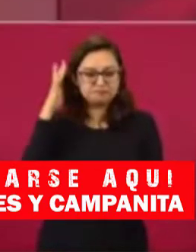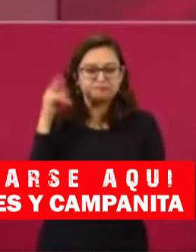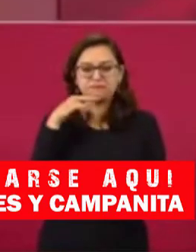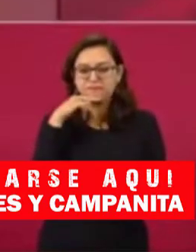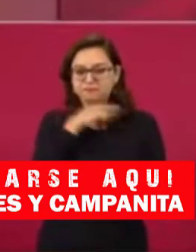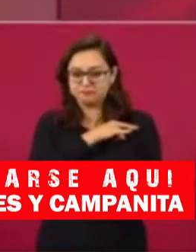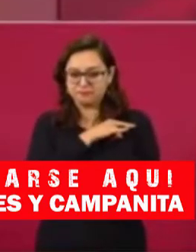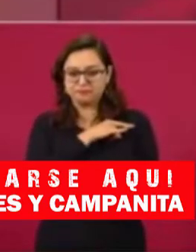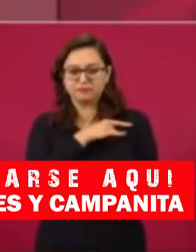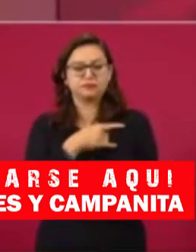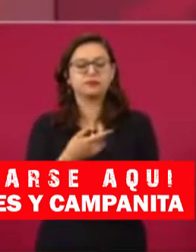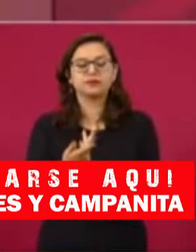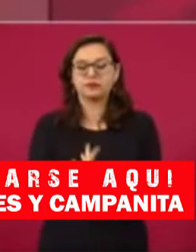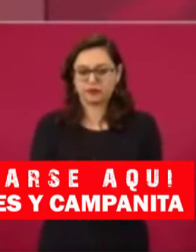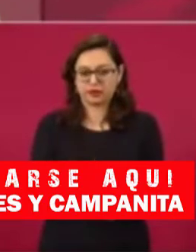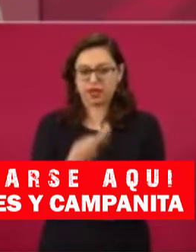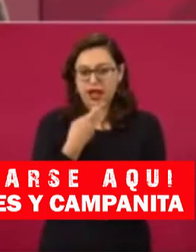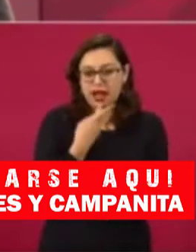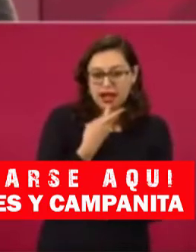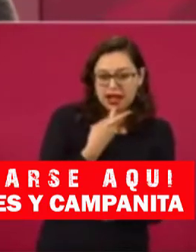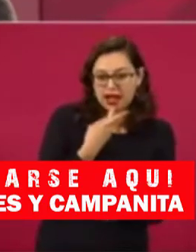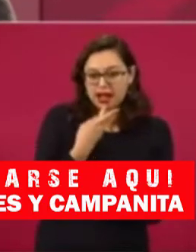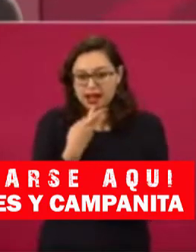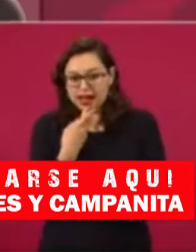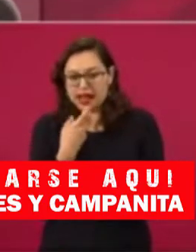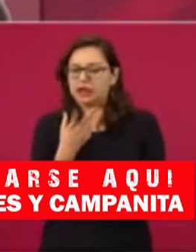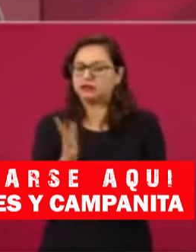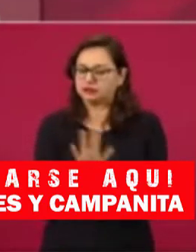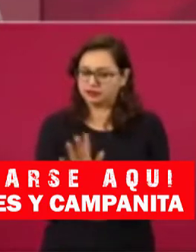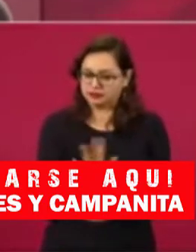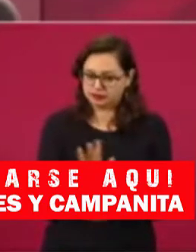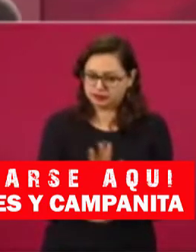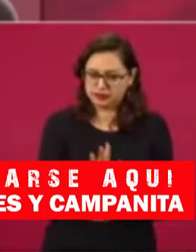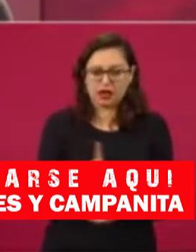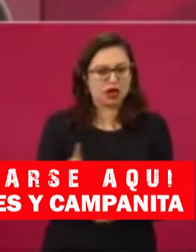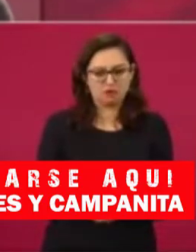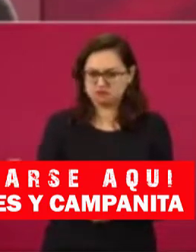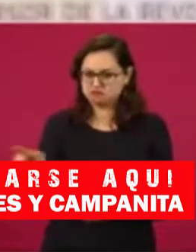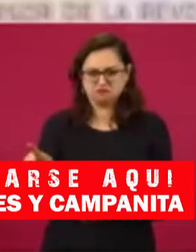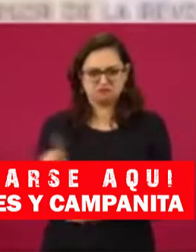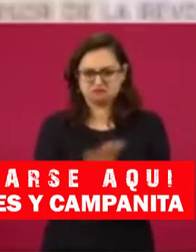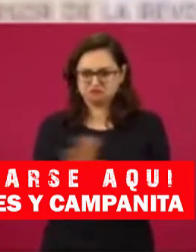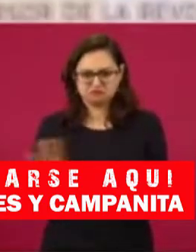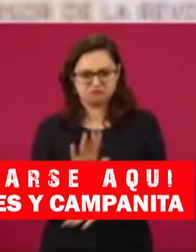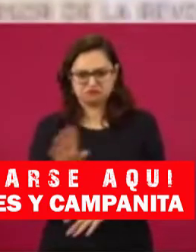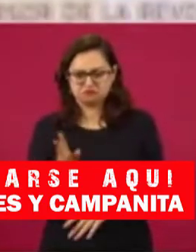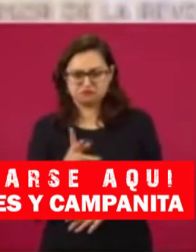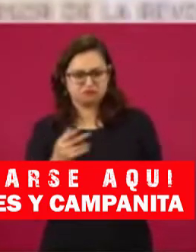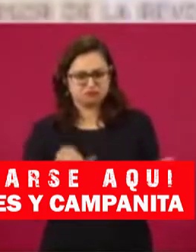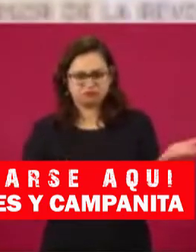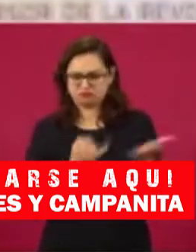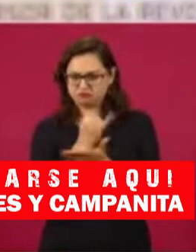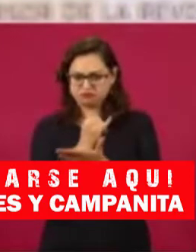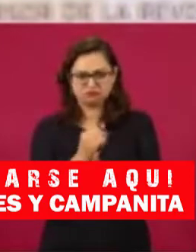salada. Entonces, estos no robalean.